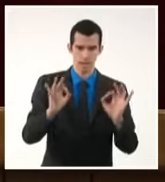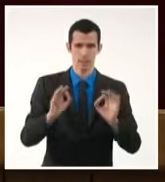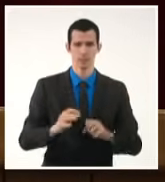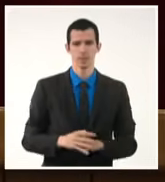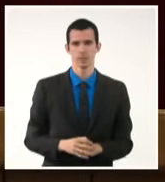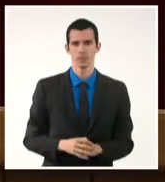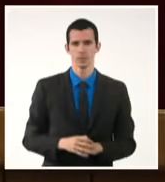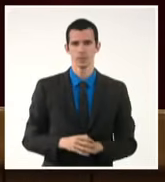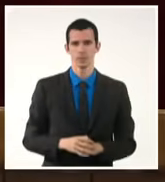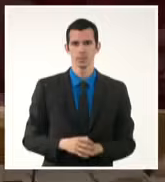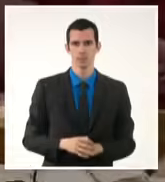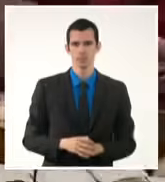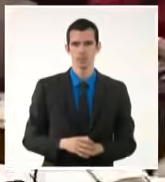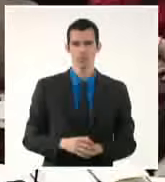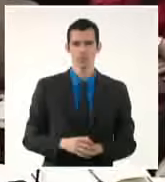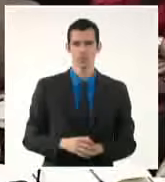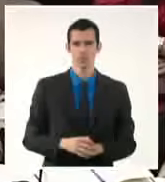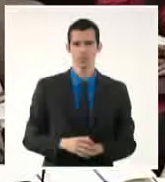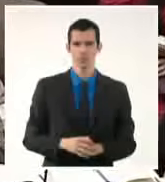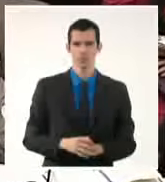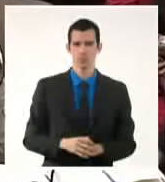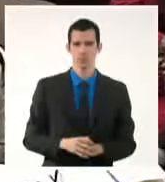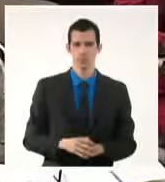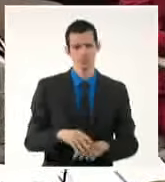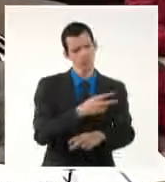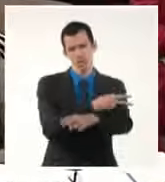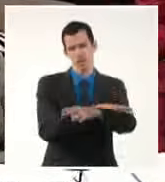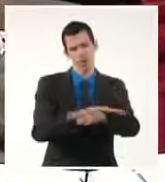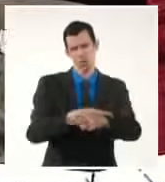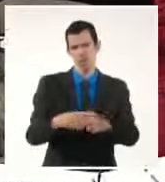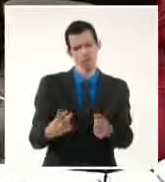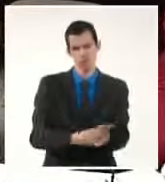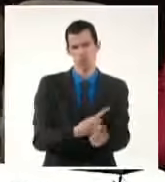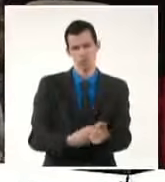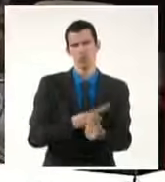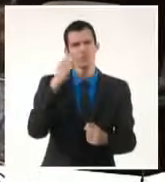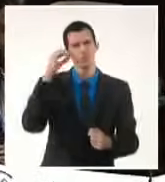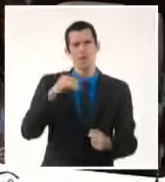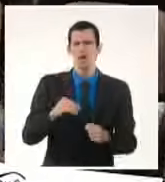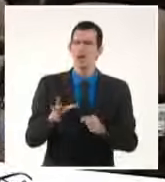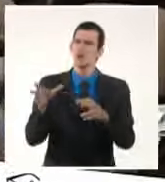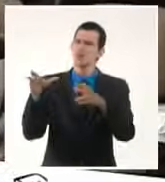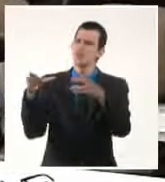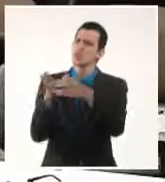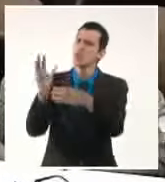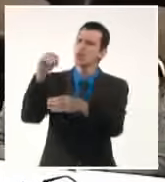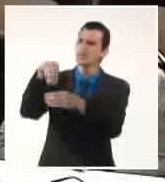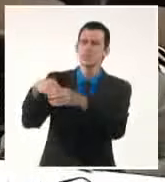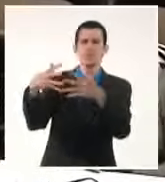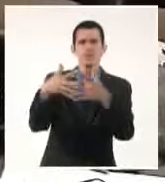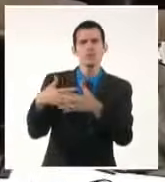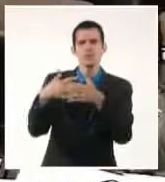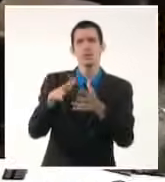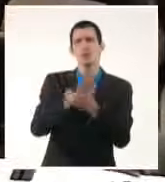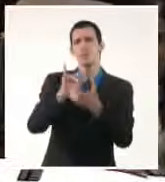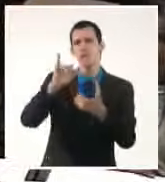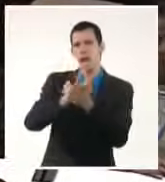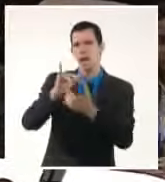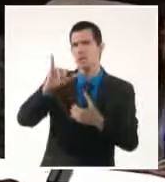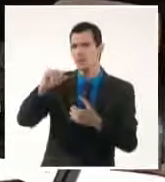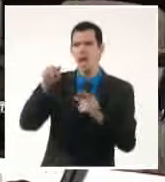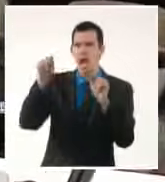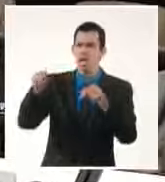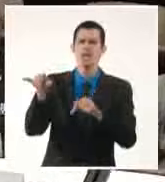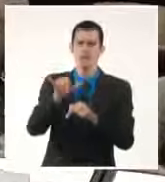elementos vinculados a la extrema derecha de Miami, en los que no se descarta la participación de agencias